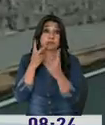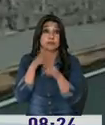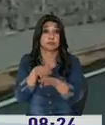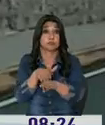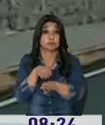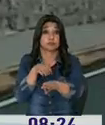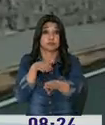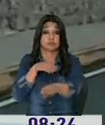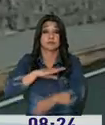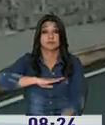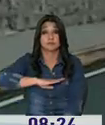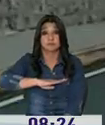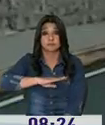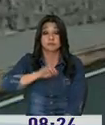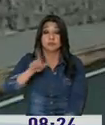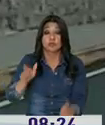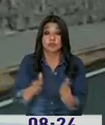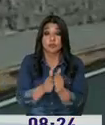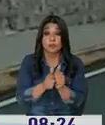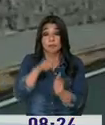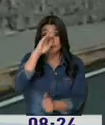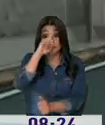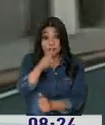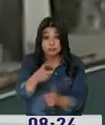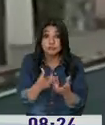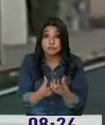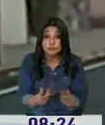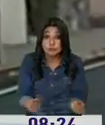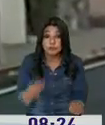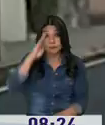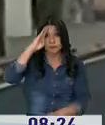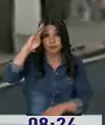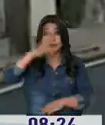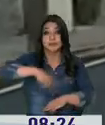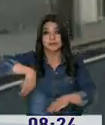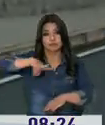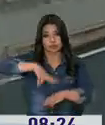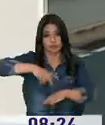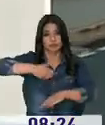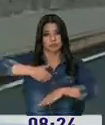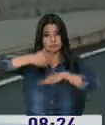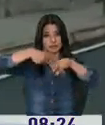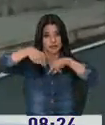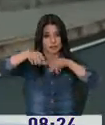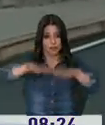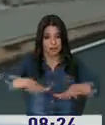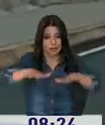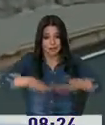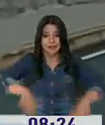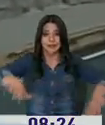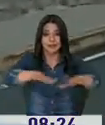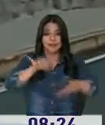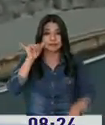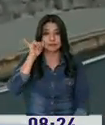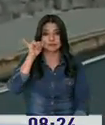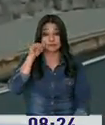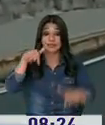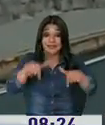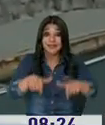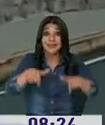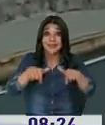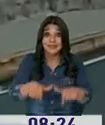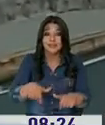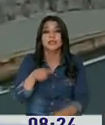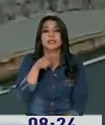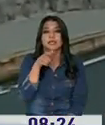El alcalde tiene que con la Policía Nacional arreglar este lío, porque la Policía Nacional es la que regenta el tráfico en esta zona. Porque lo más simpático de esto es